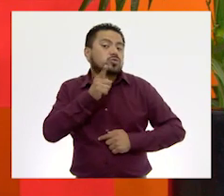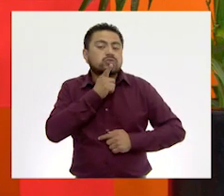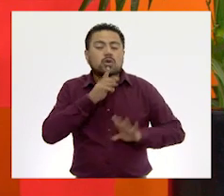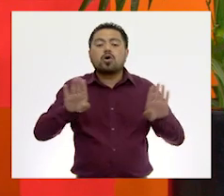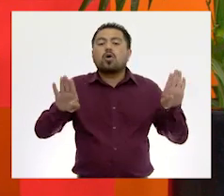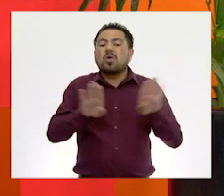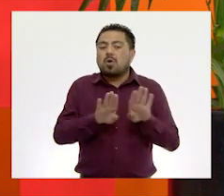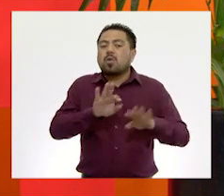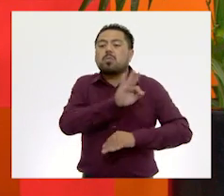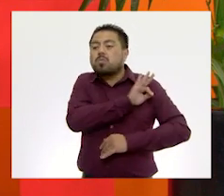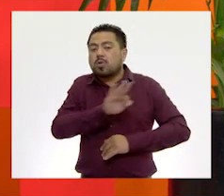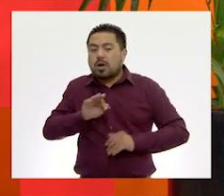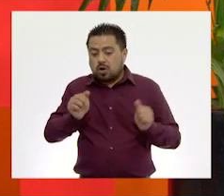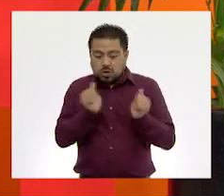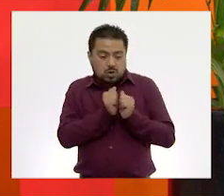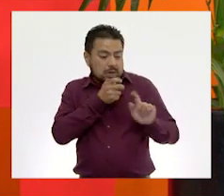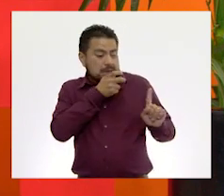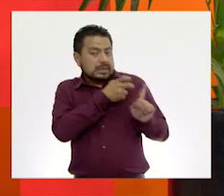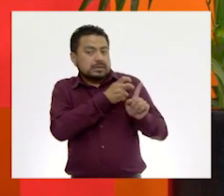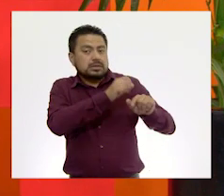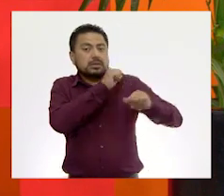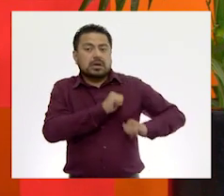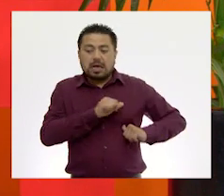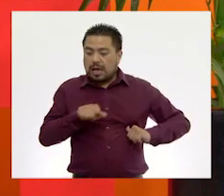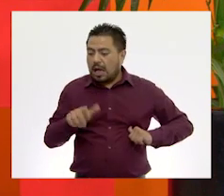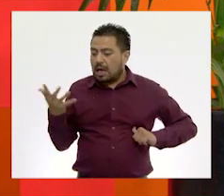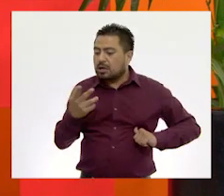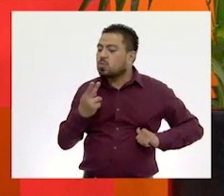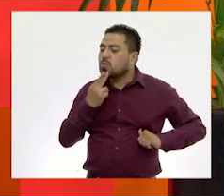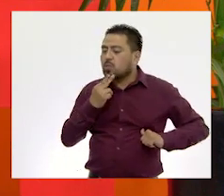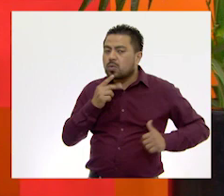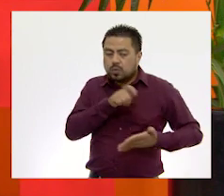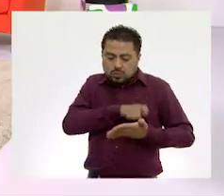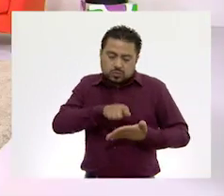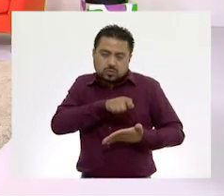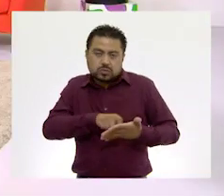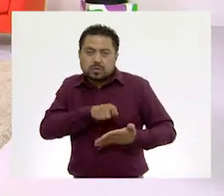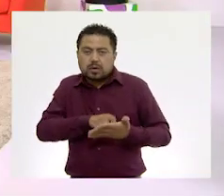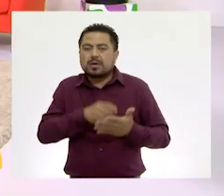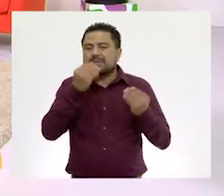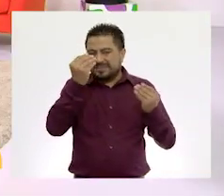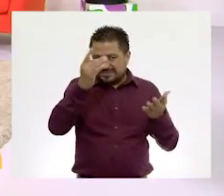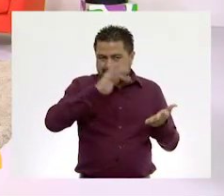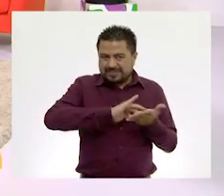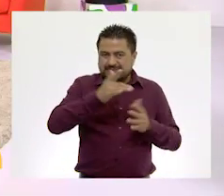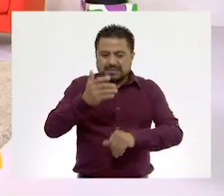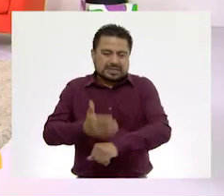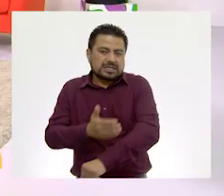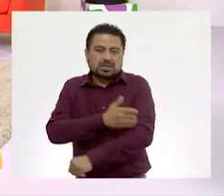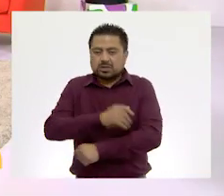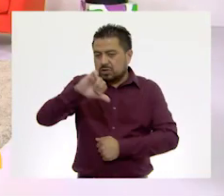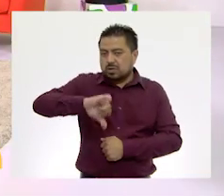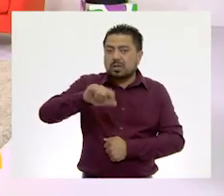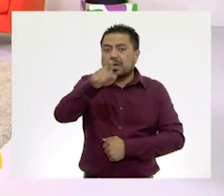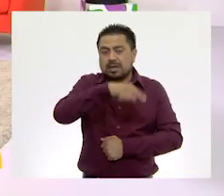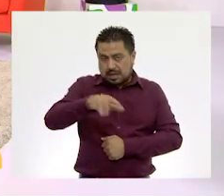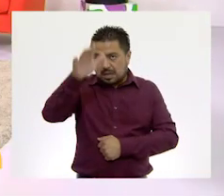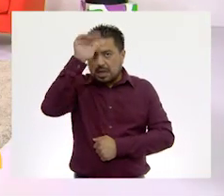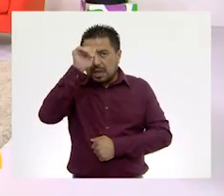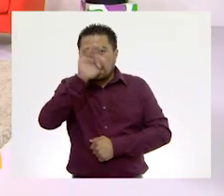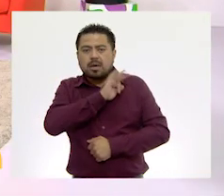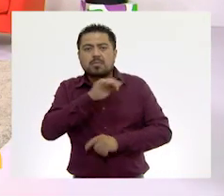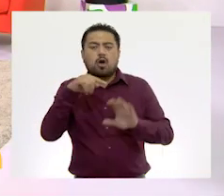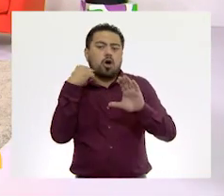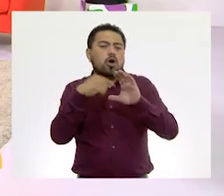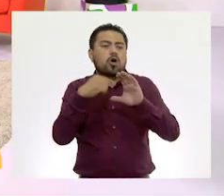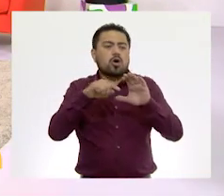cómo pueden, a través de ella, volverse usuarios de la lengua escrita. Muchas gracias por acompañarnos. Les recuerdo que está habilitado el